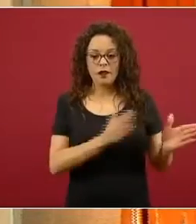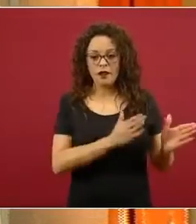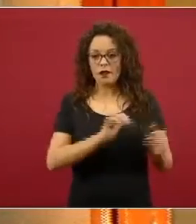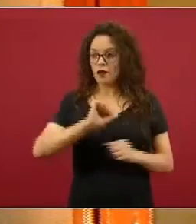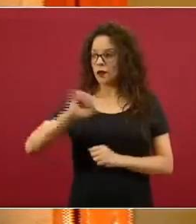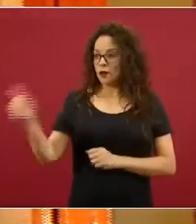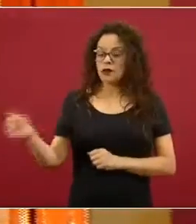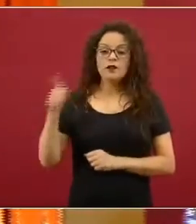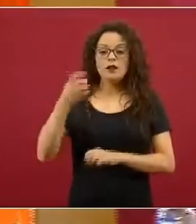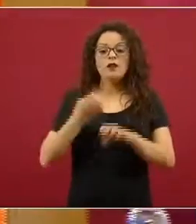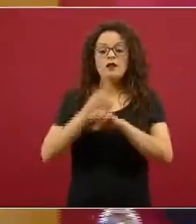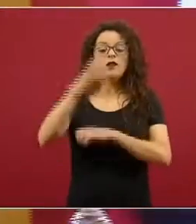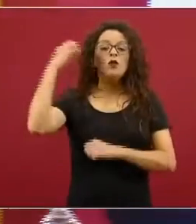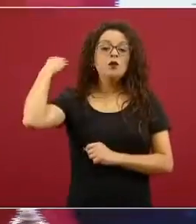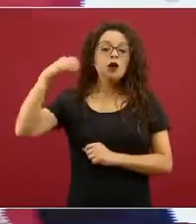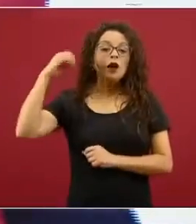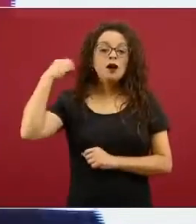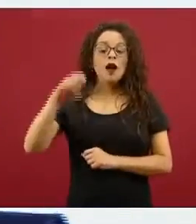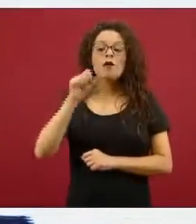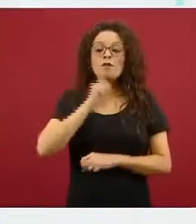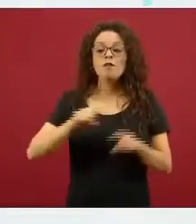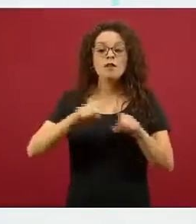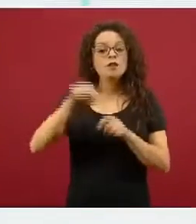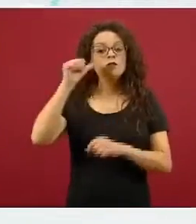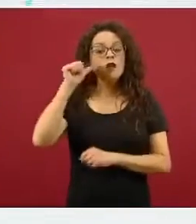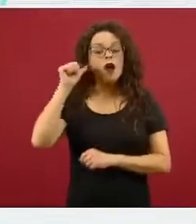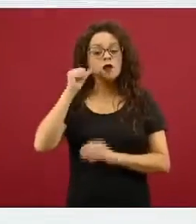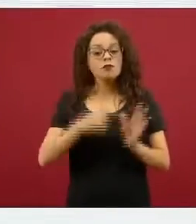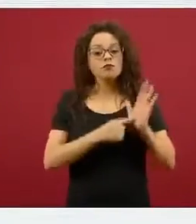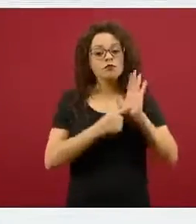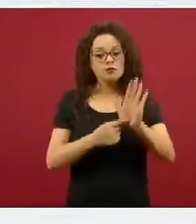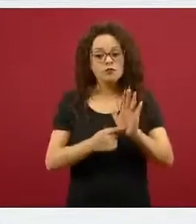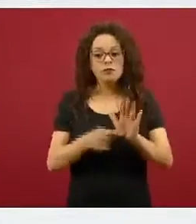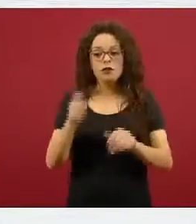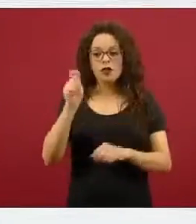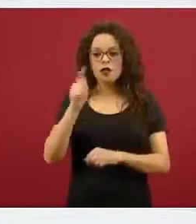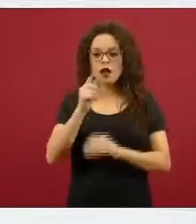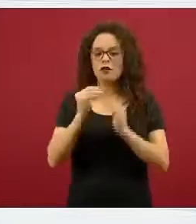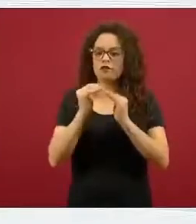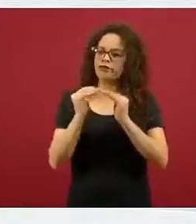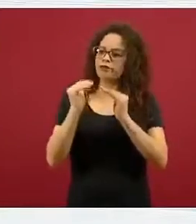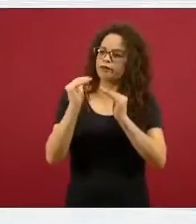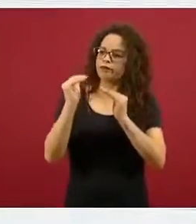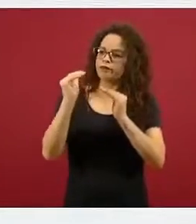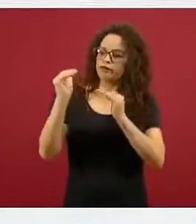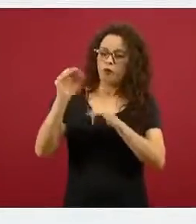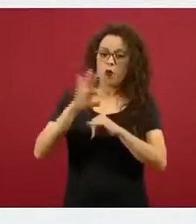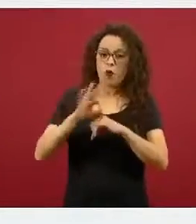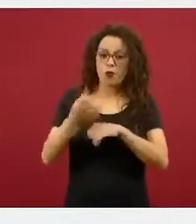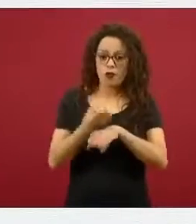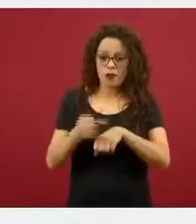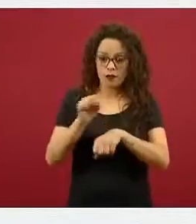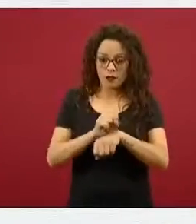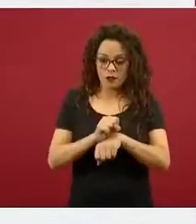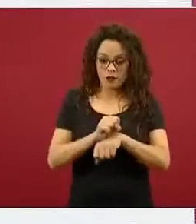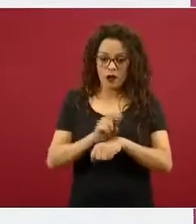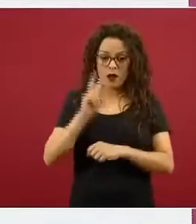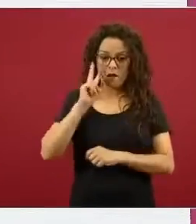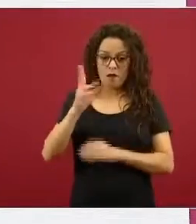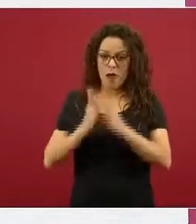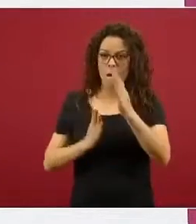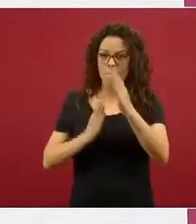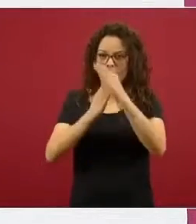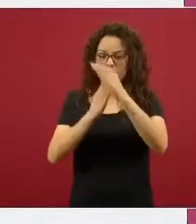Oaxaca, de los estados que también presenté ayer, principalmente por este incremento que veíamos en la última semana, que a diferencia de un pico que tuvo en